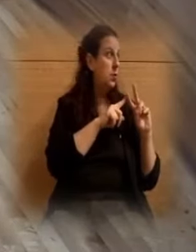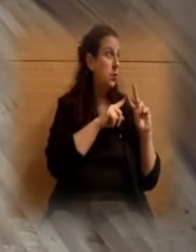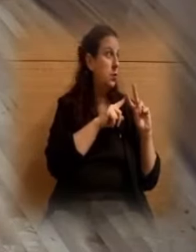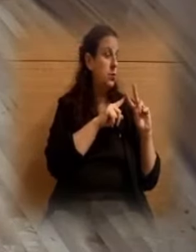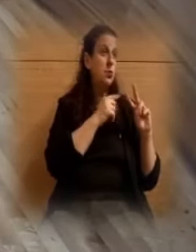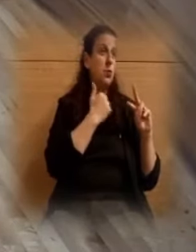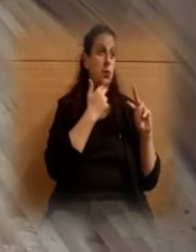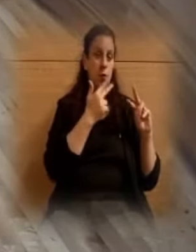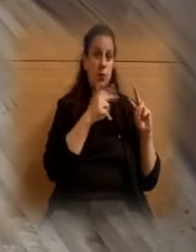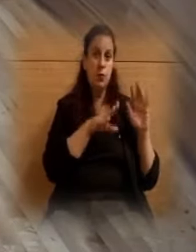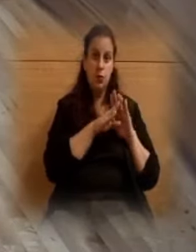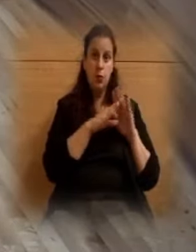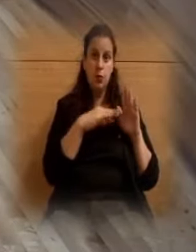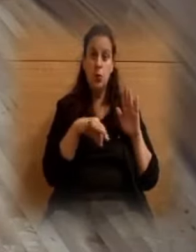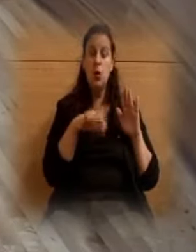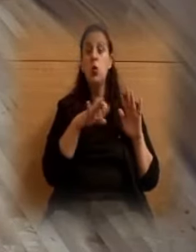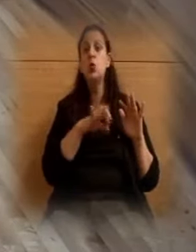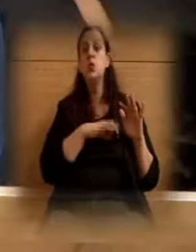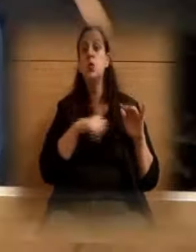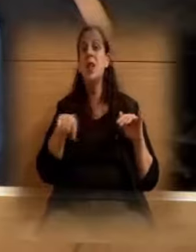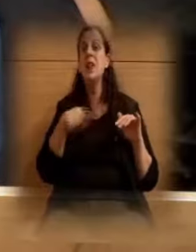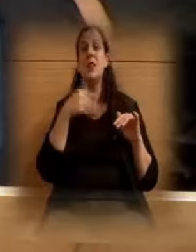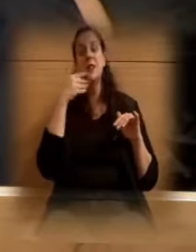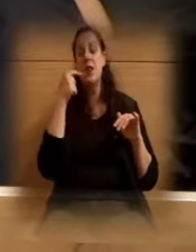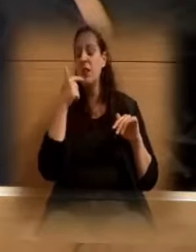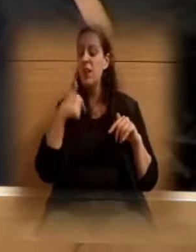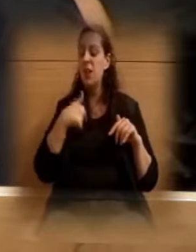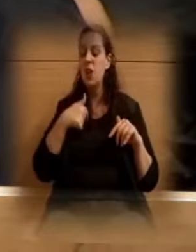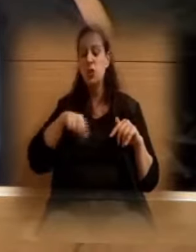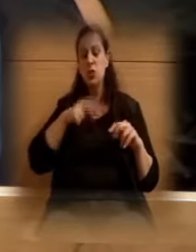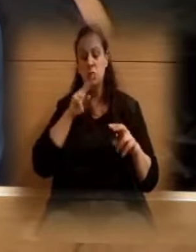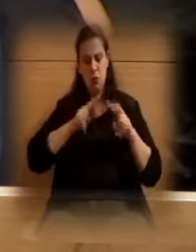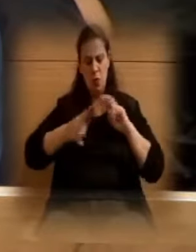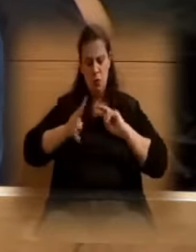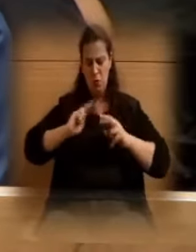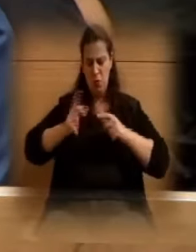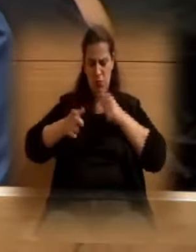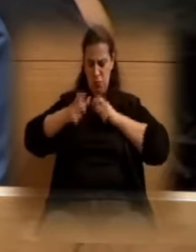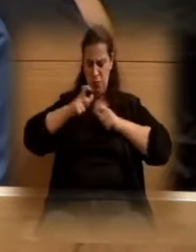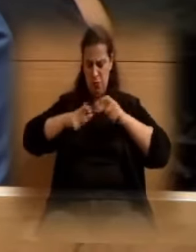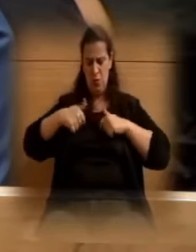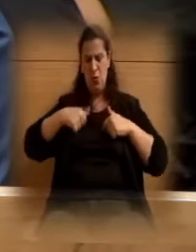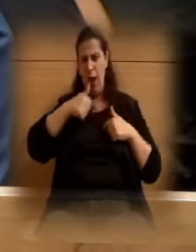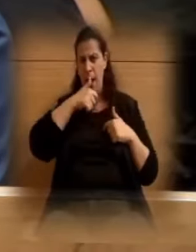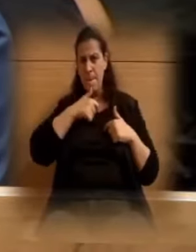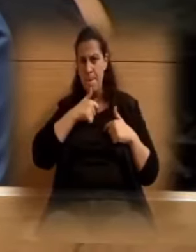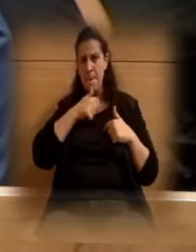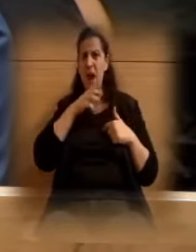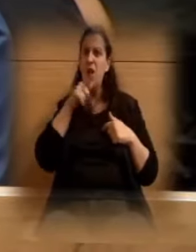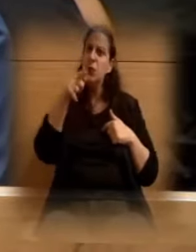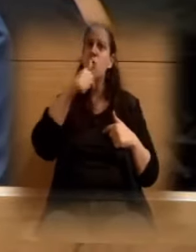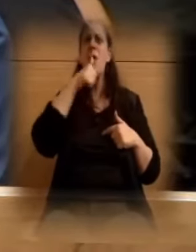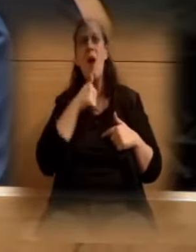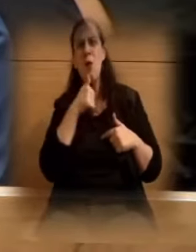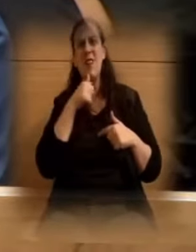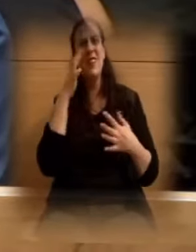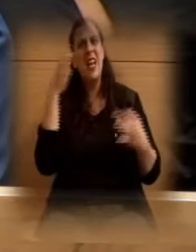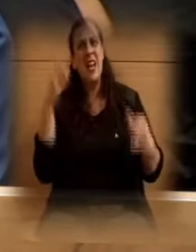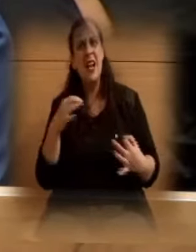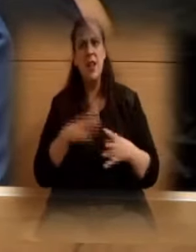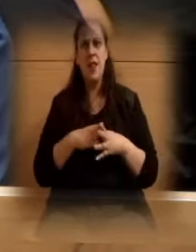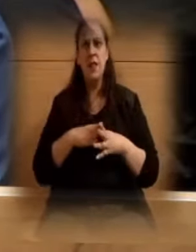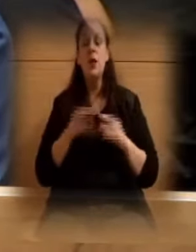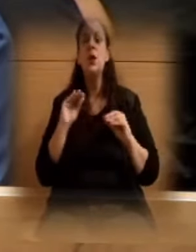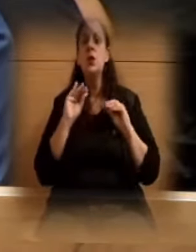vox puedo continuar por favor ustedes se llenan la boca de llamarnos a nosotros lo que ustedes quieran y nosotros tenemos que aguantar ahora ustedes aguanten la realidad